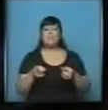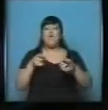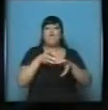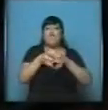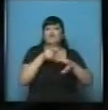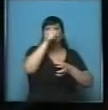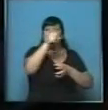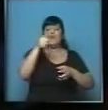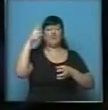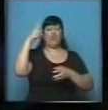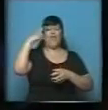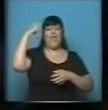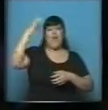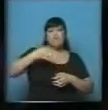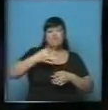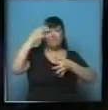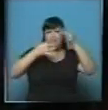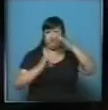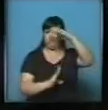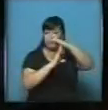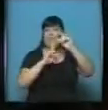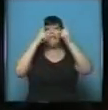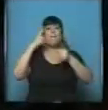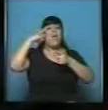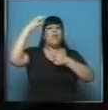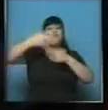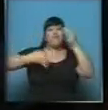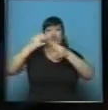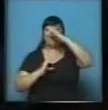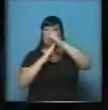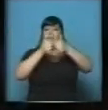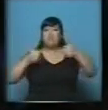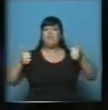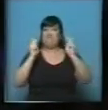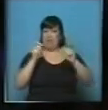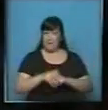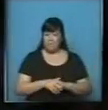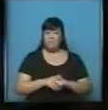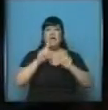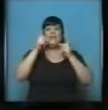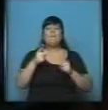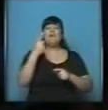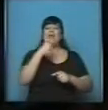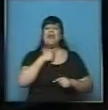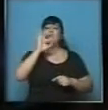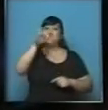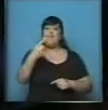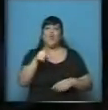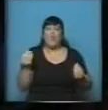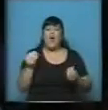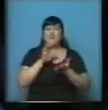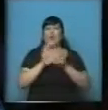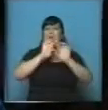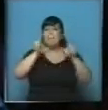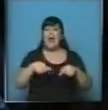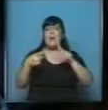Consejo de la Magistratura y composición de la Corte Suprema. También queremos saber cuál va a ser la política respecto